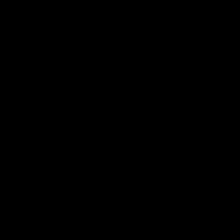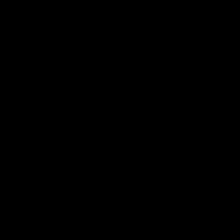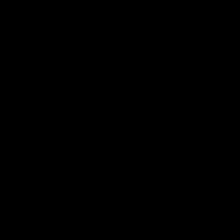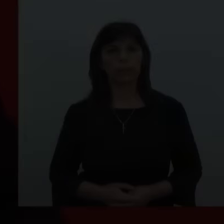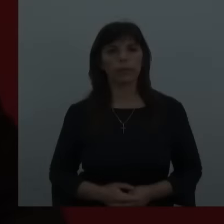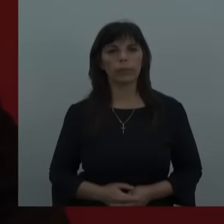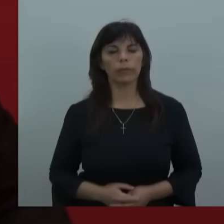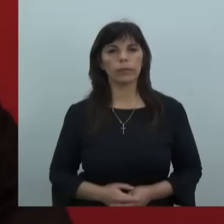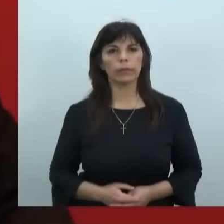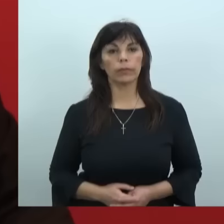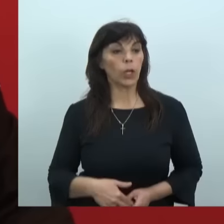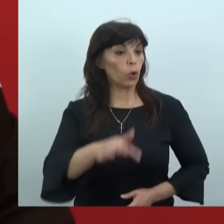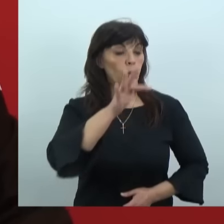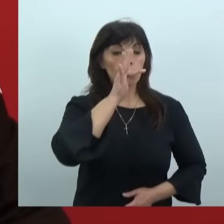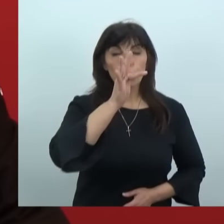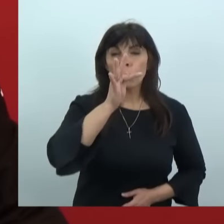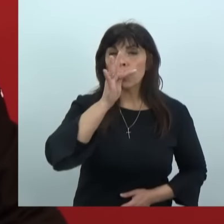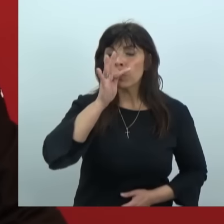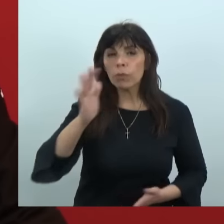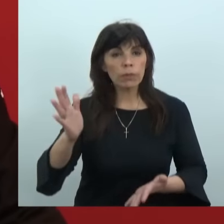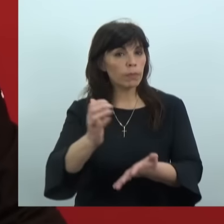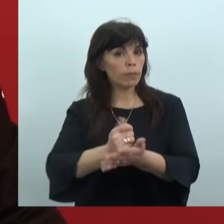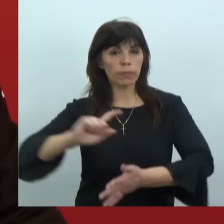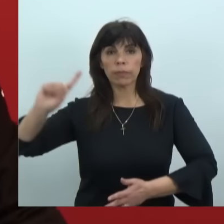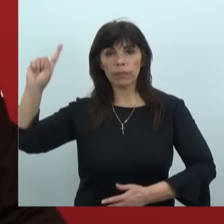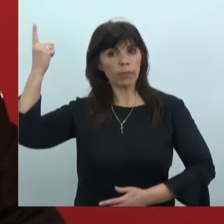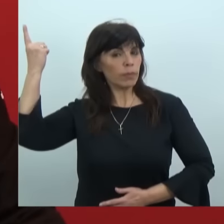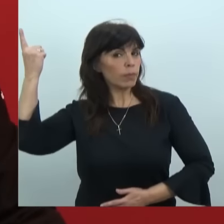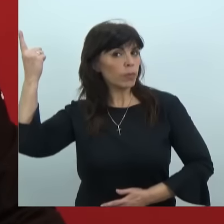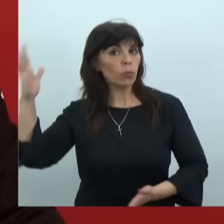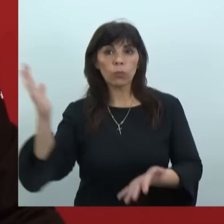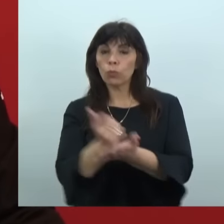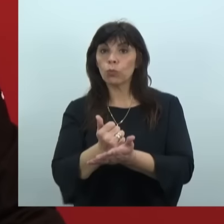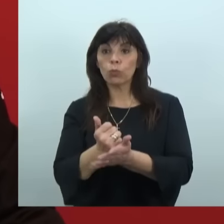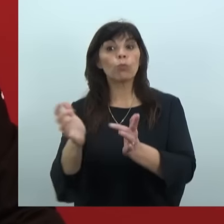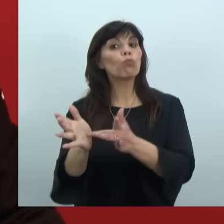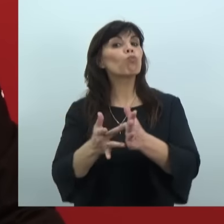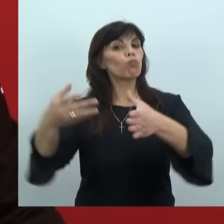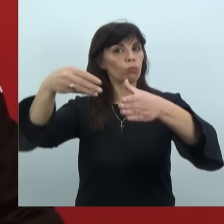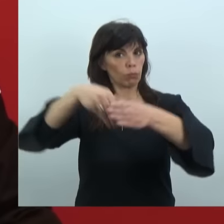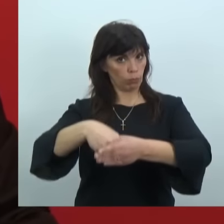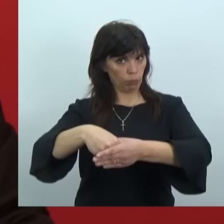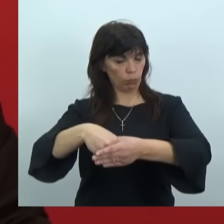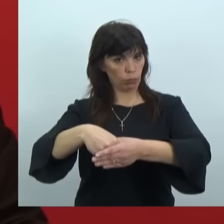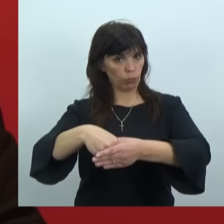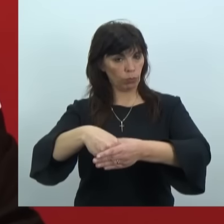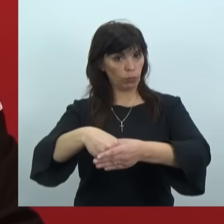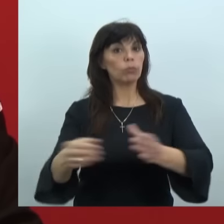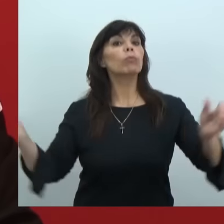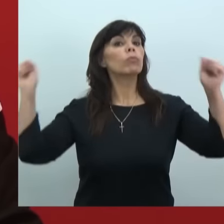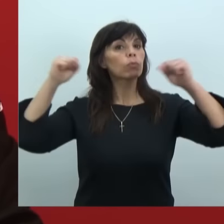Porque todas las promesas de Dios son en Él, sí, y en Él,